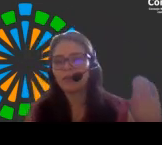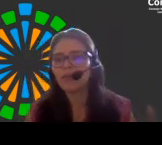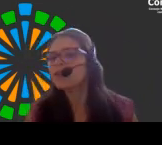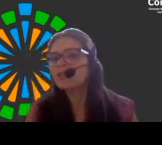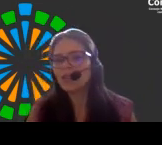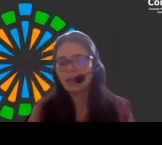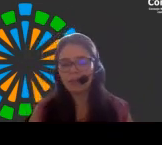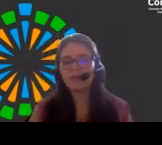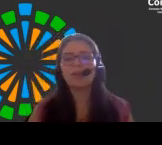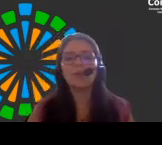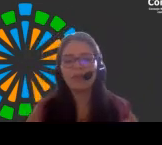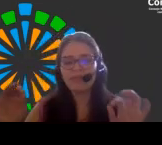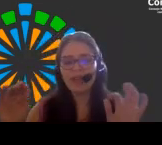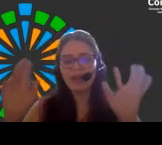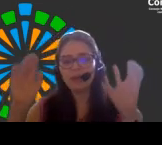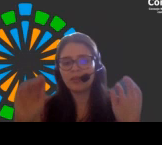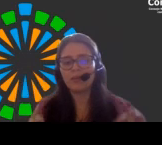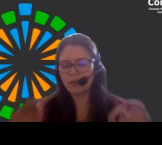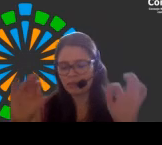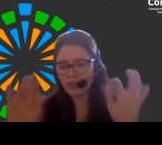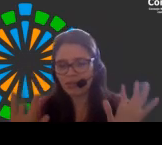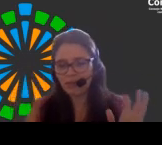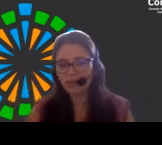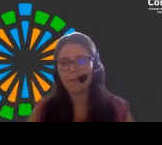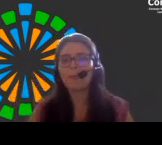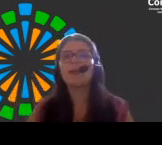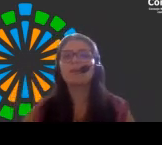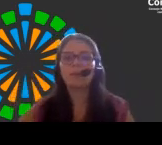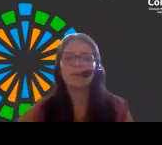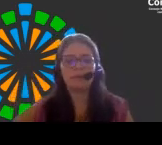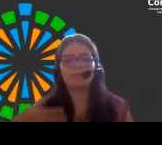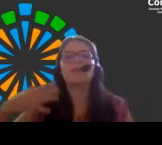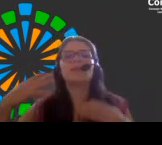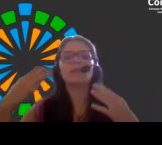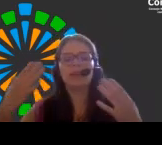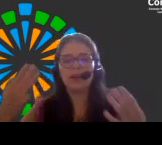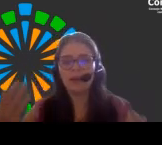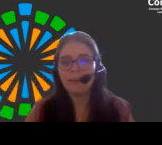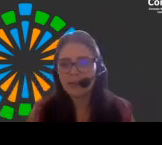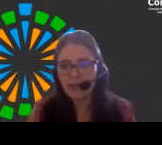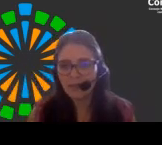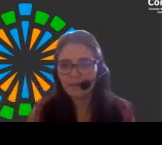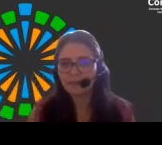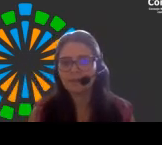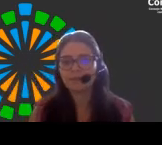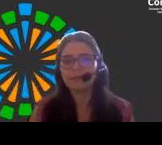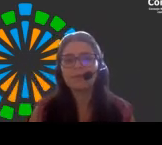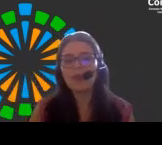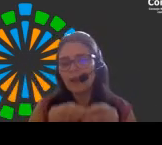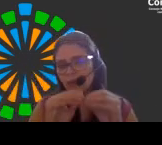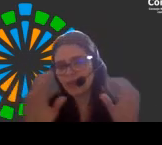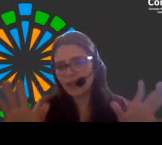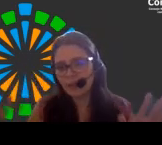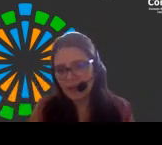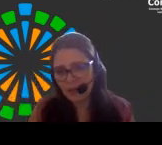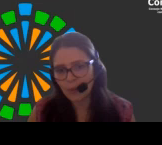si acaso llega una persona con tal cosa con tal situación no bueno si llegar a pasar hay un estándar